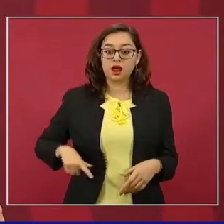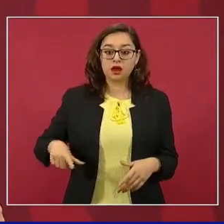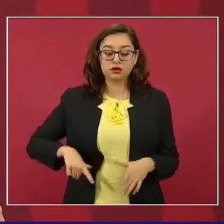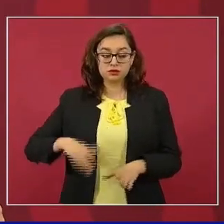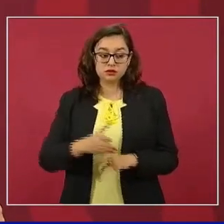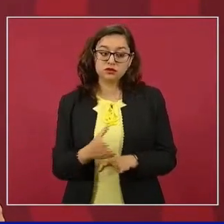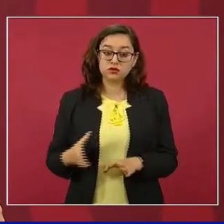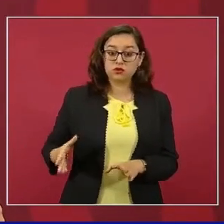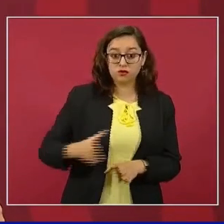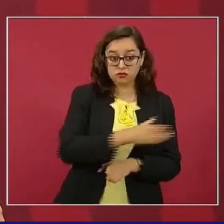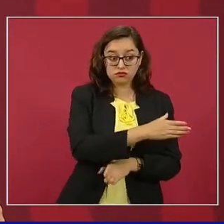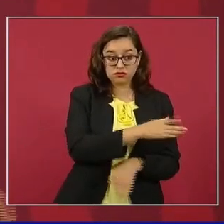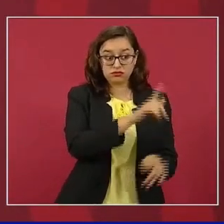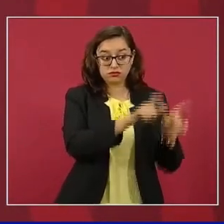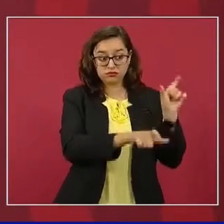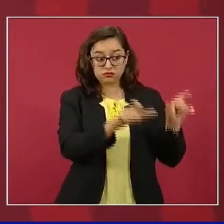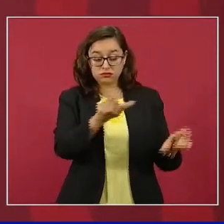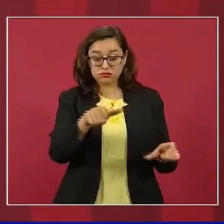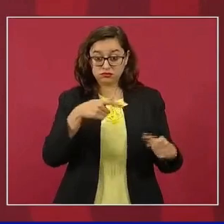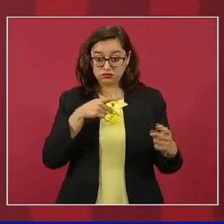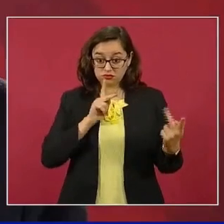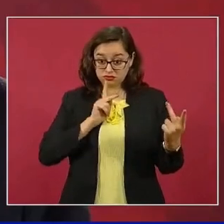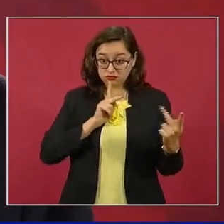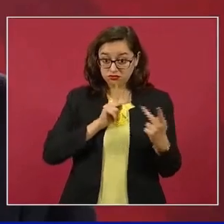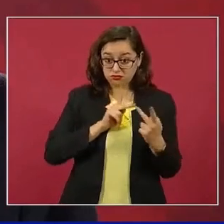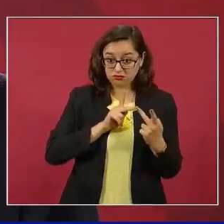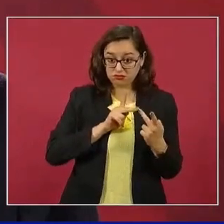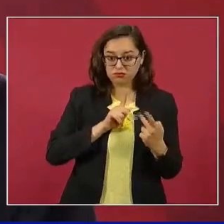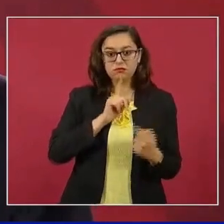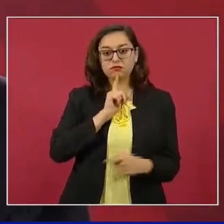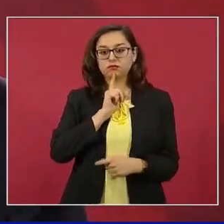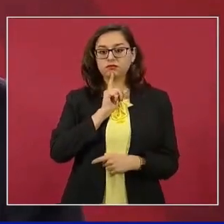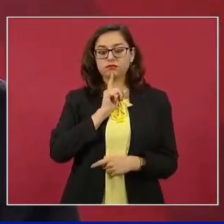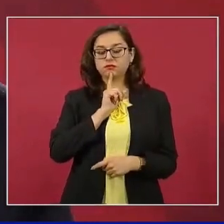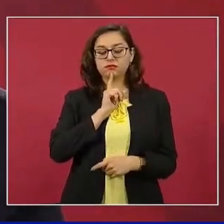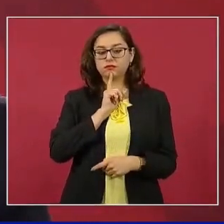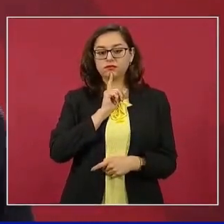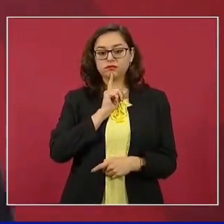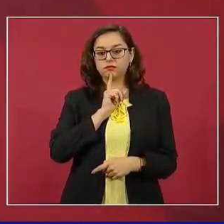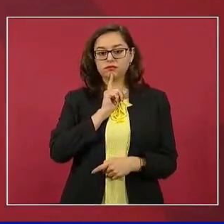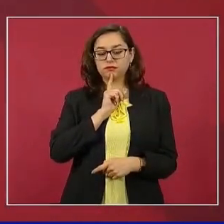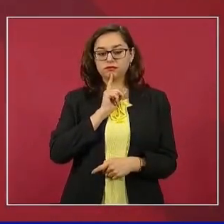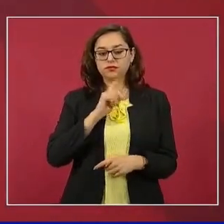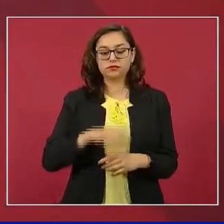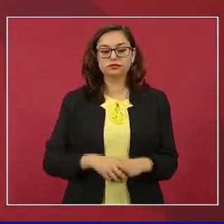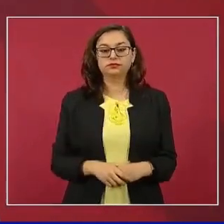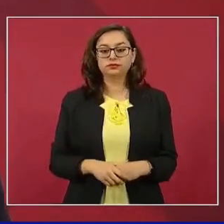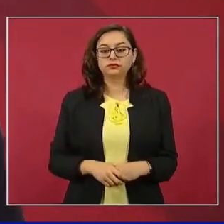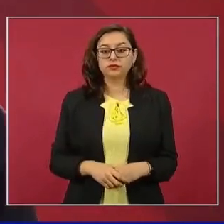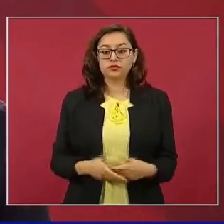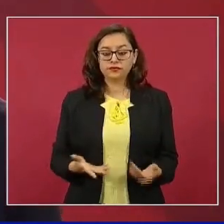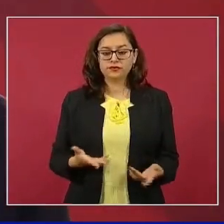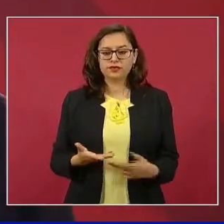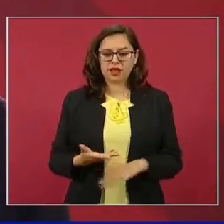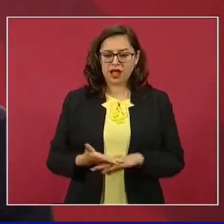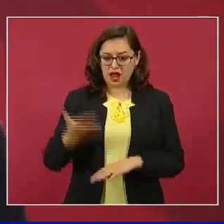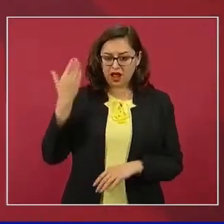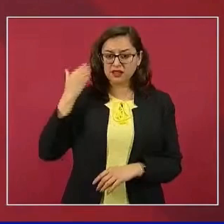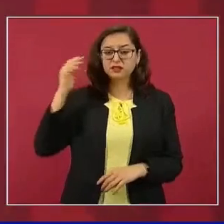gobernantes. Los anteriores gobernantes no tenían reunión a las 6 de la